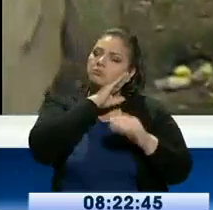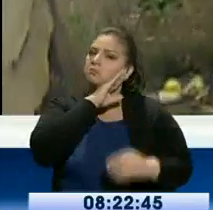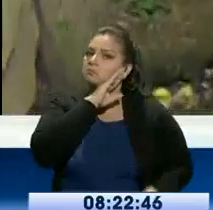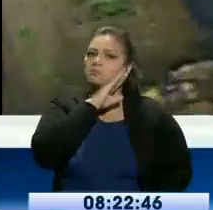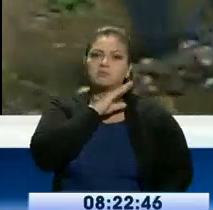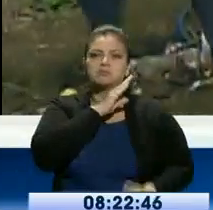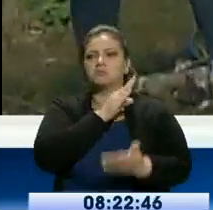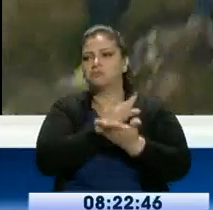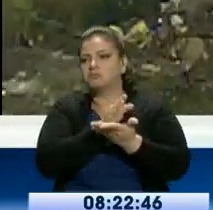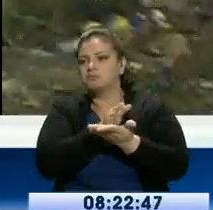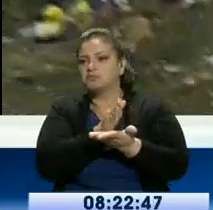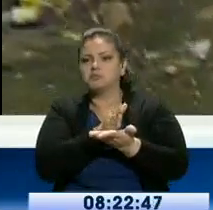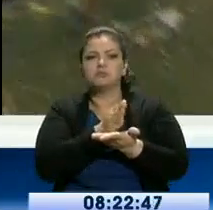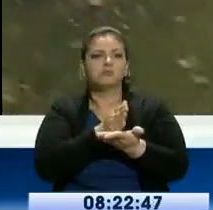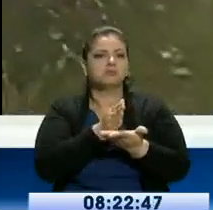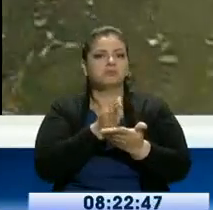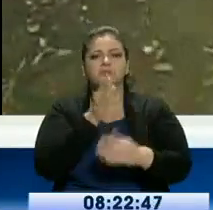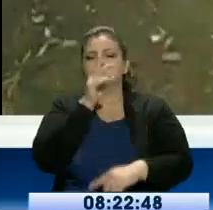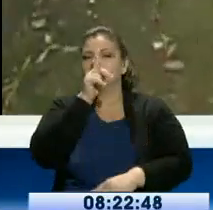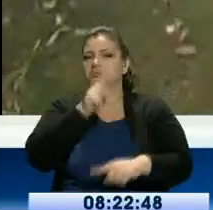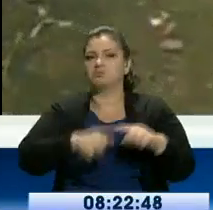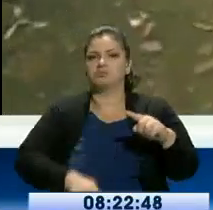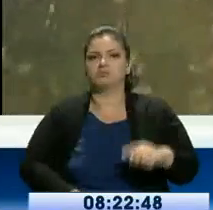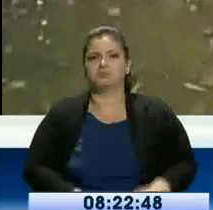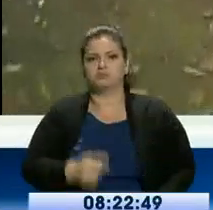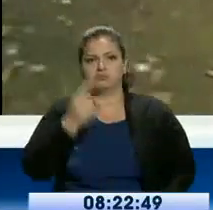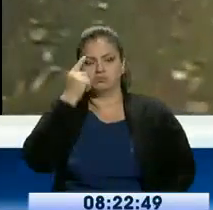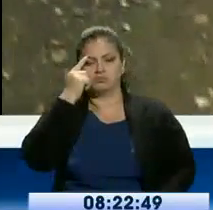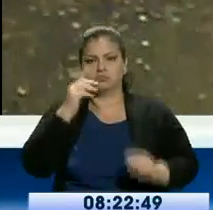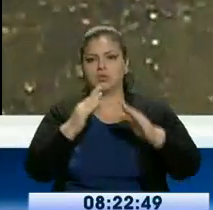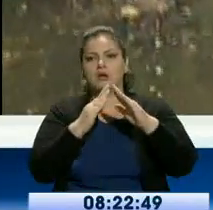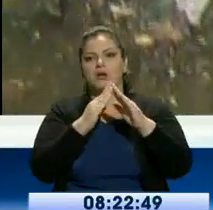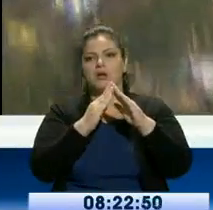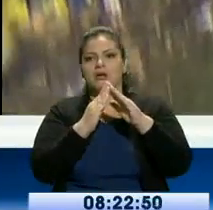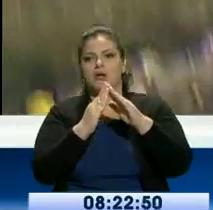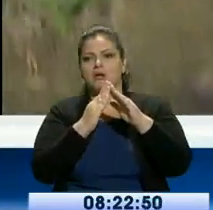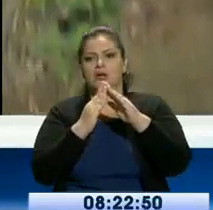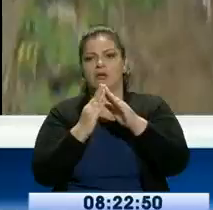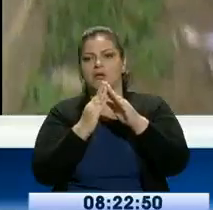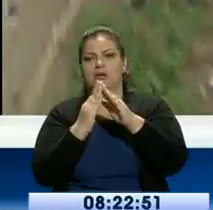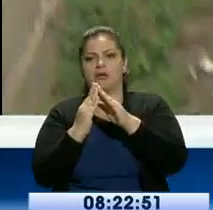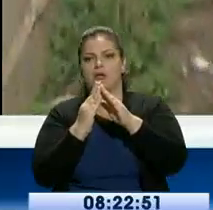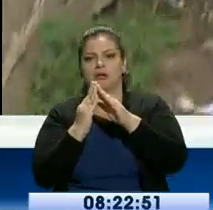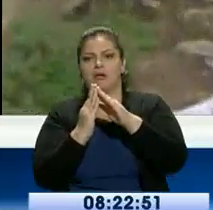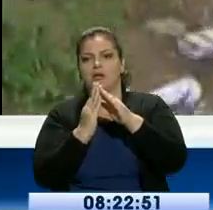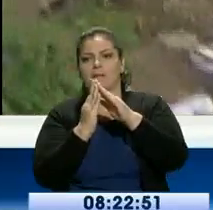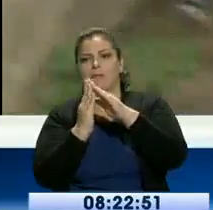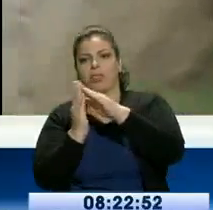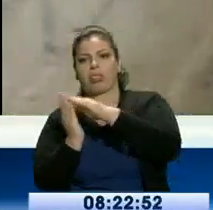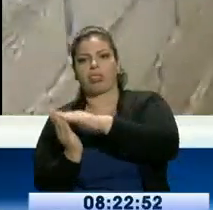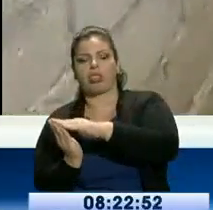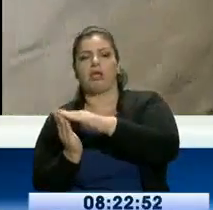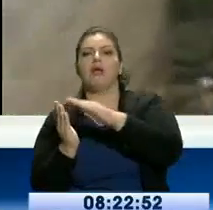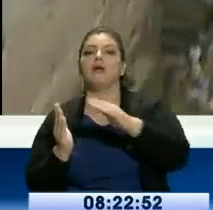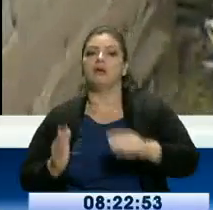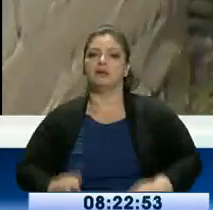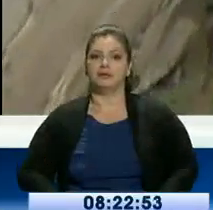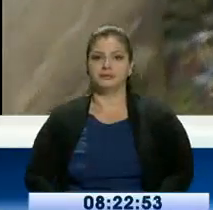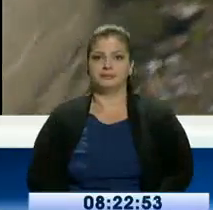estar ni los niños jugando, porque si la casa continúa rodando, puede caer en la casa de la otra vecina. Y esperan que